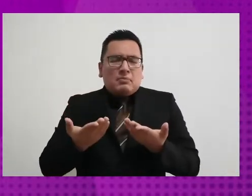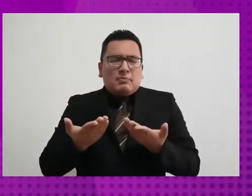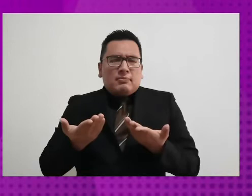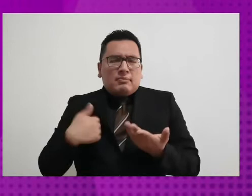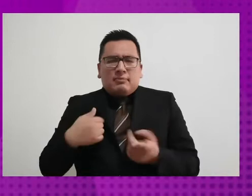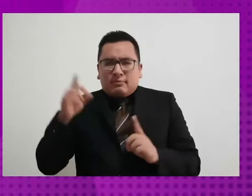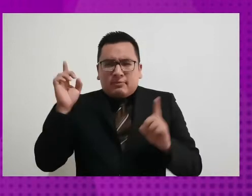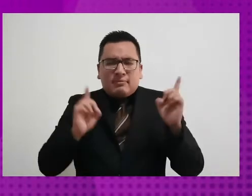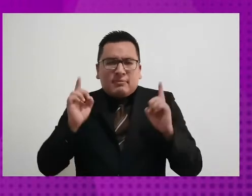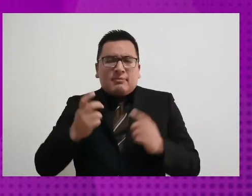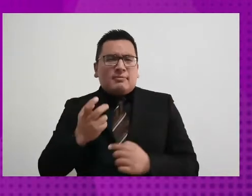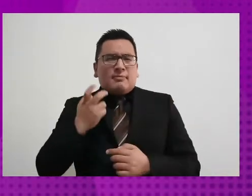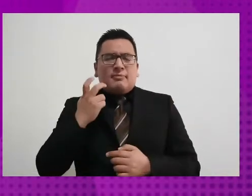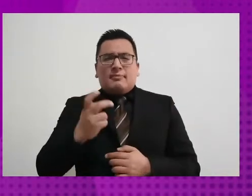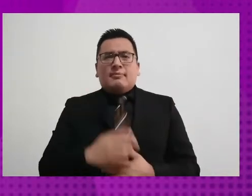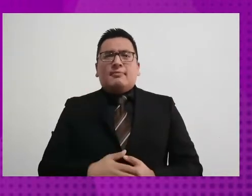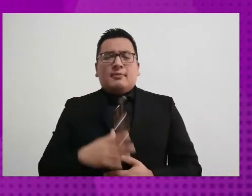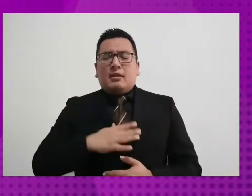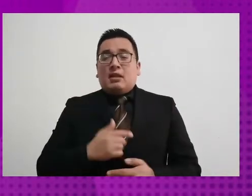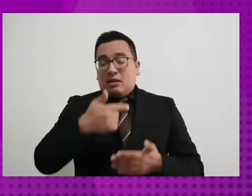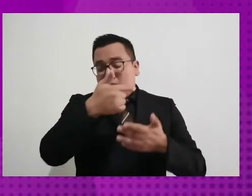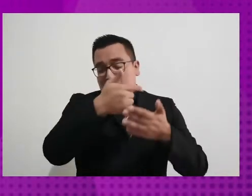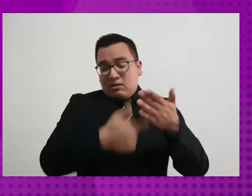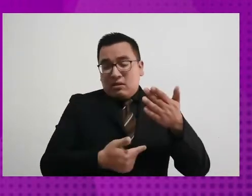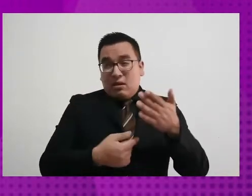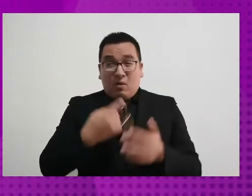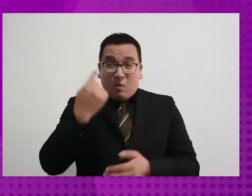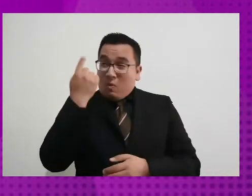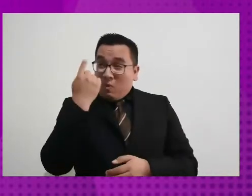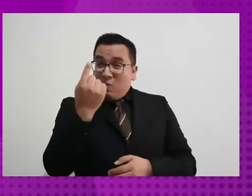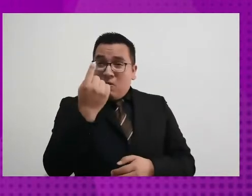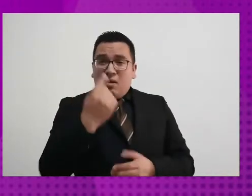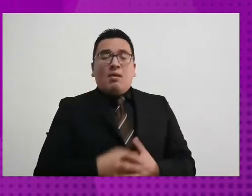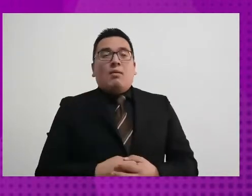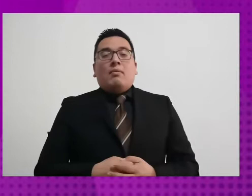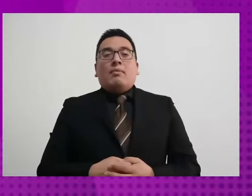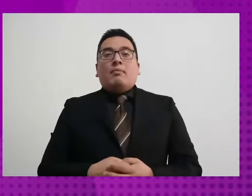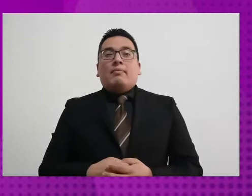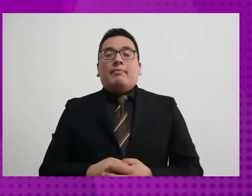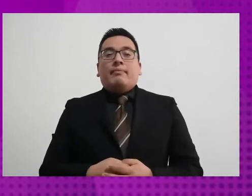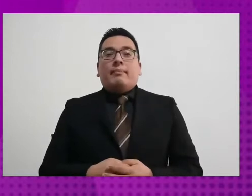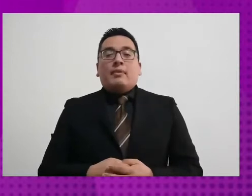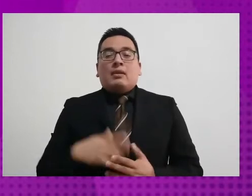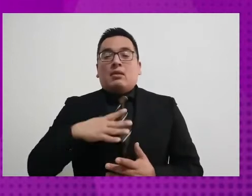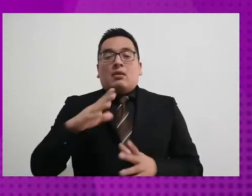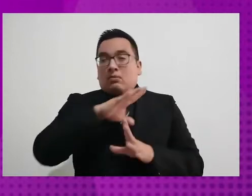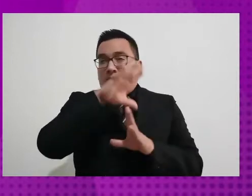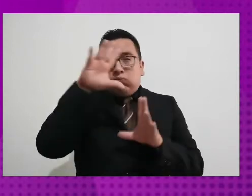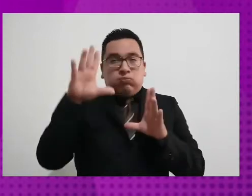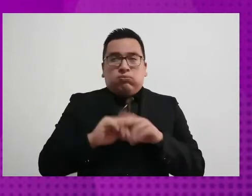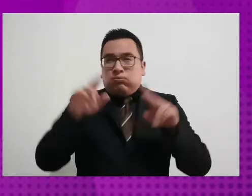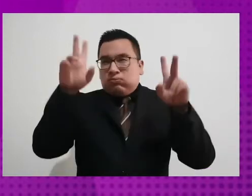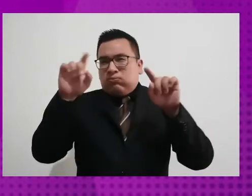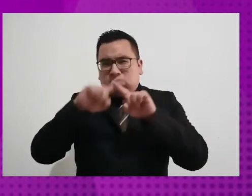lleva a la siguiente pregunta: si esta será una única lista nacional que se alimente con todos los